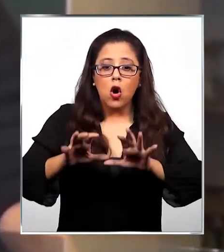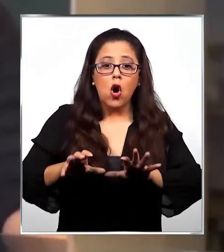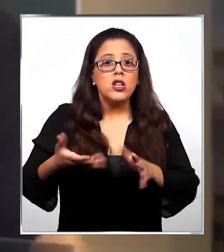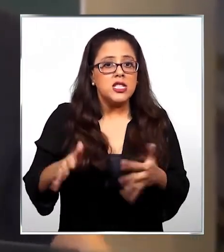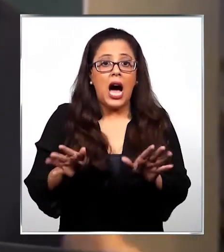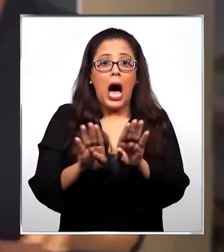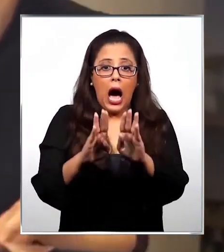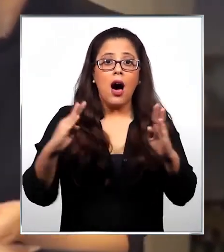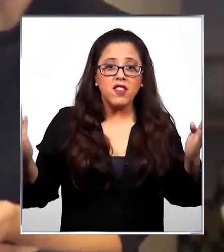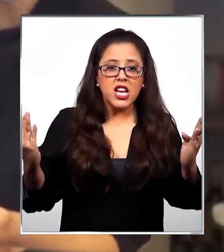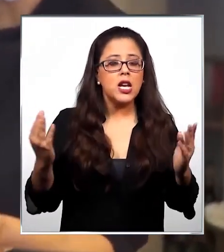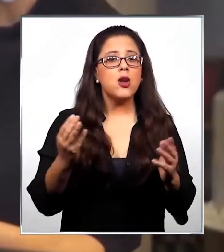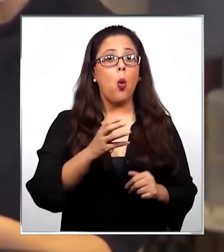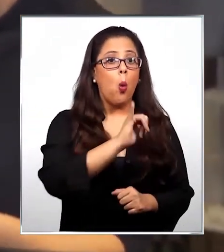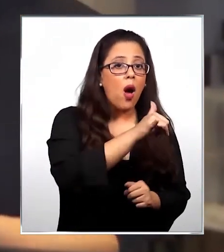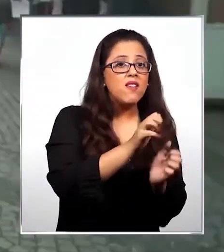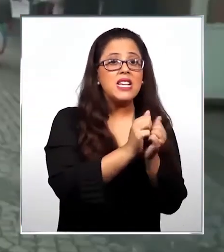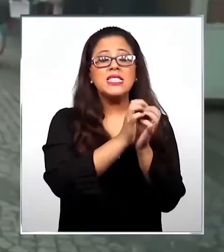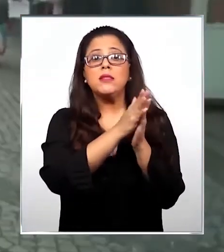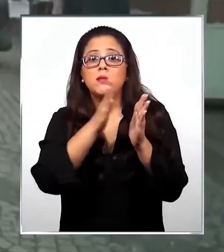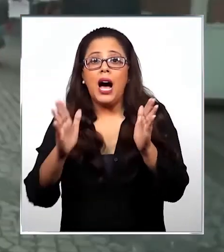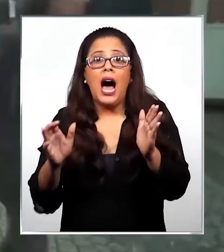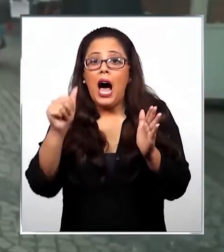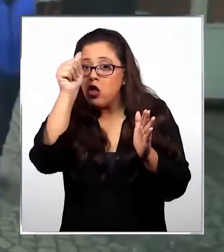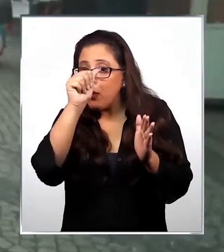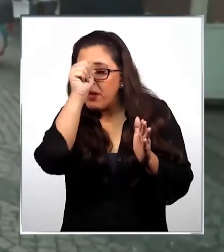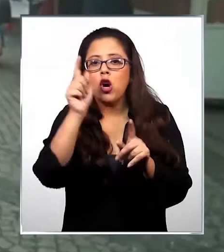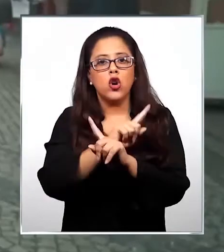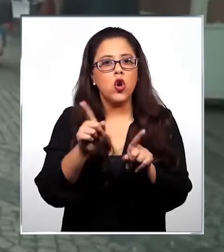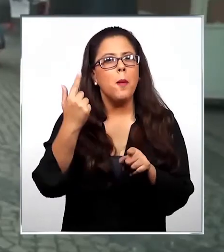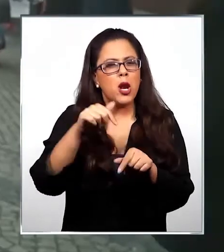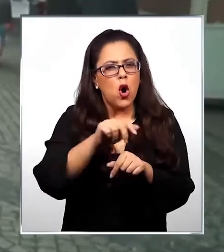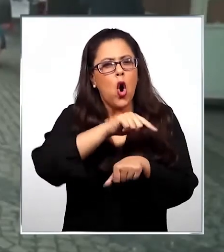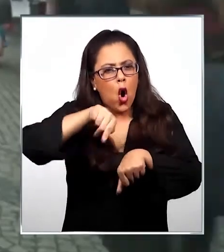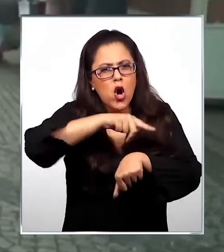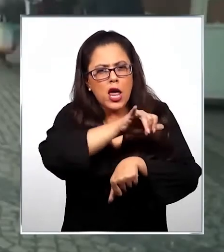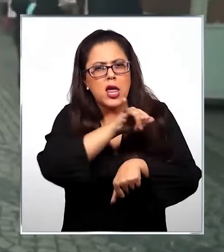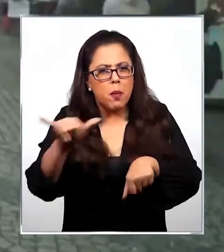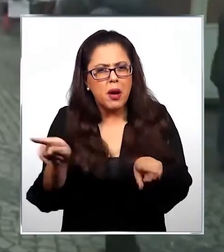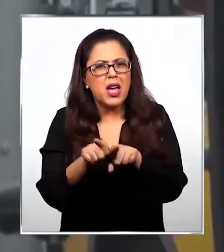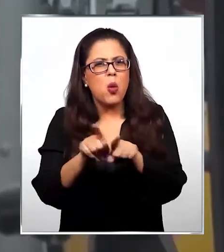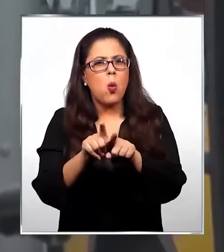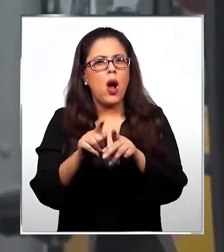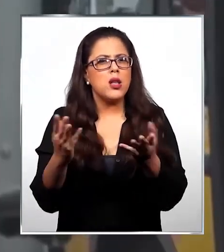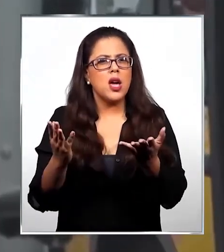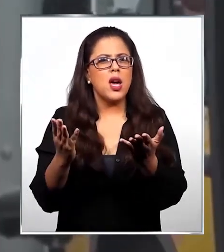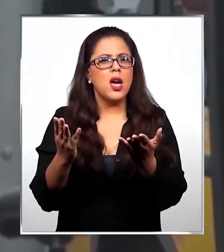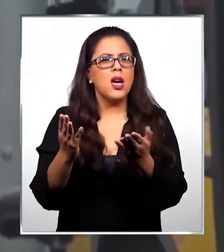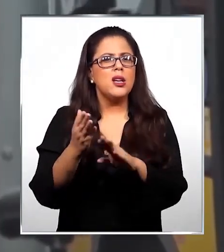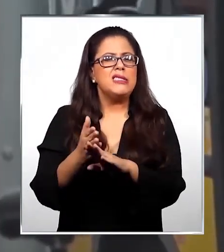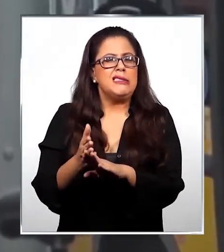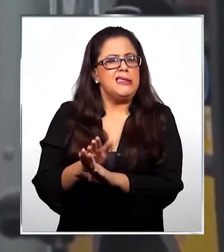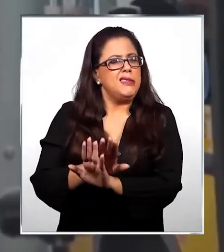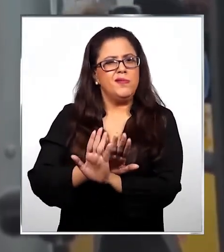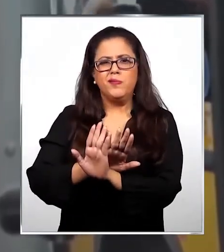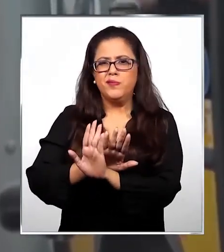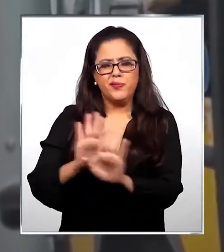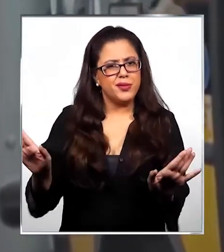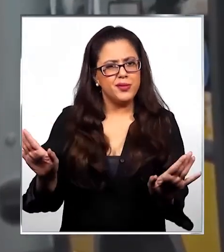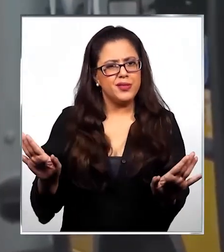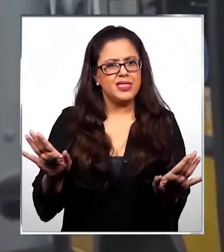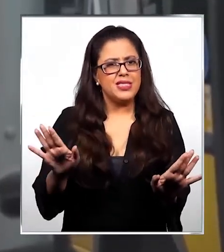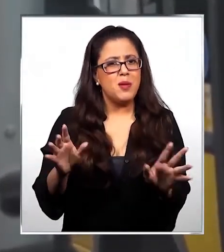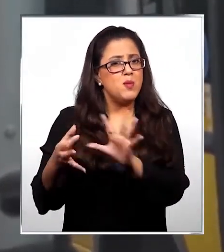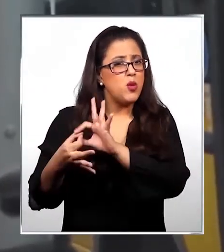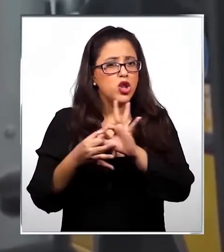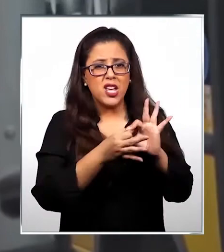abrir sus cortinas desde el jueves al domingo. Pero pocas horas después echó pie atrás, por las enormes aglomeraciones y el riesgo de contagios